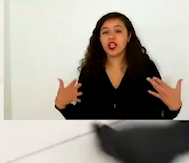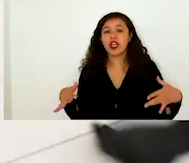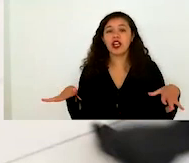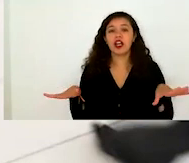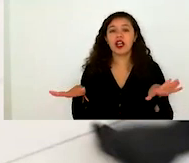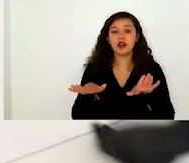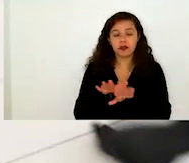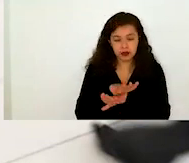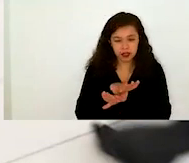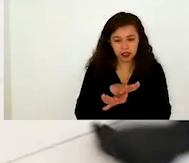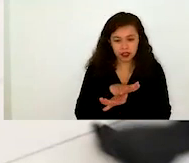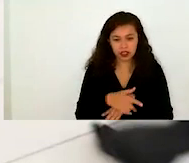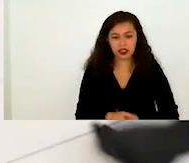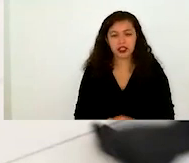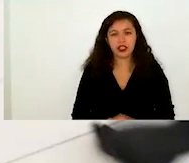llegarán